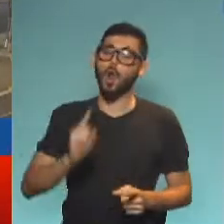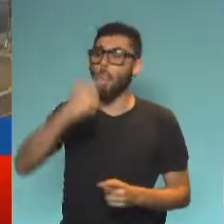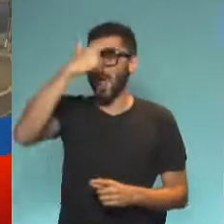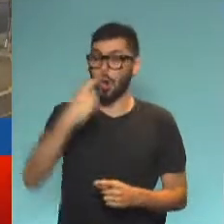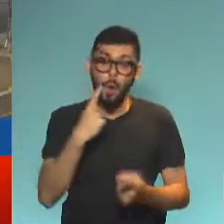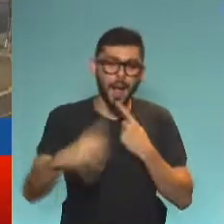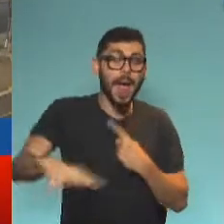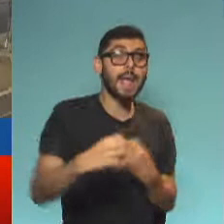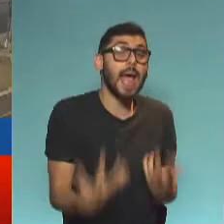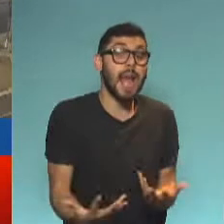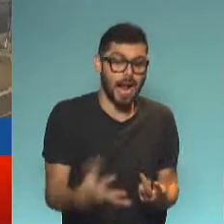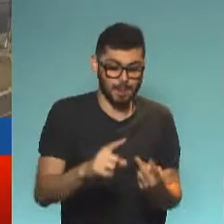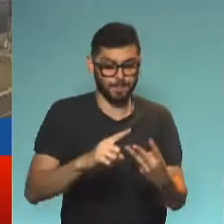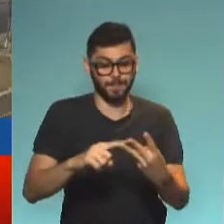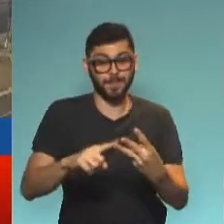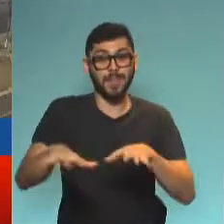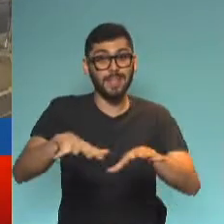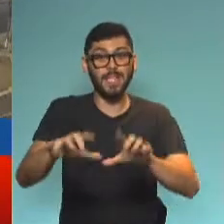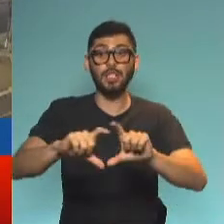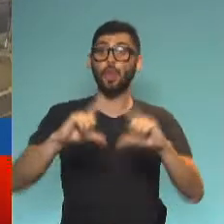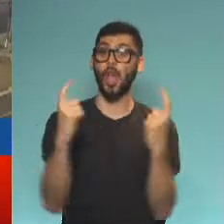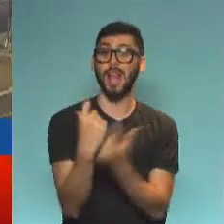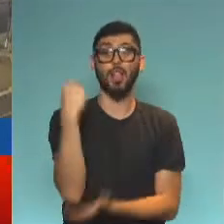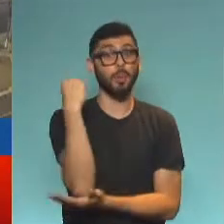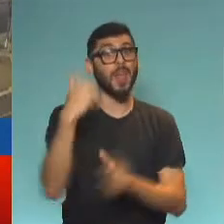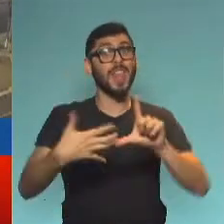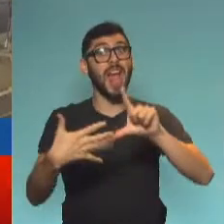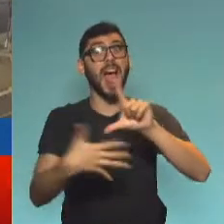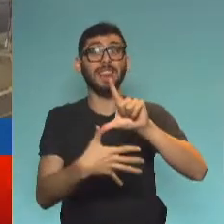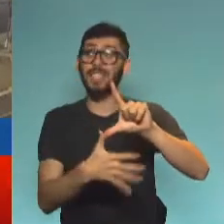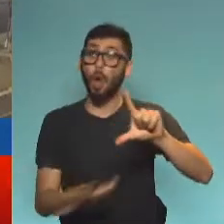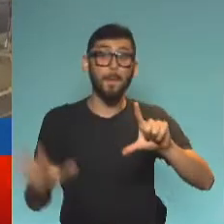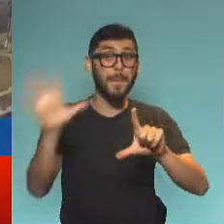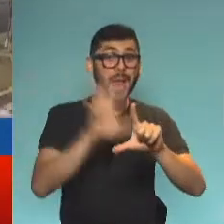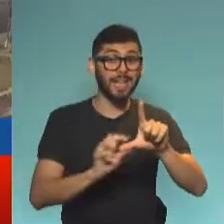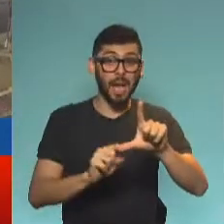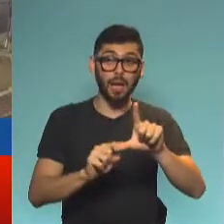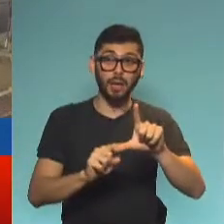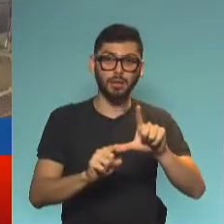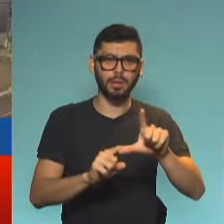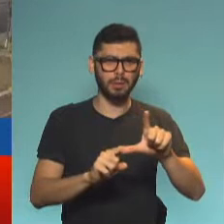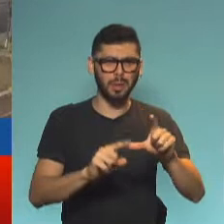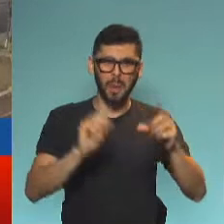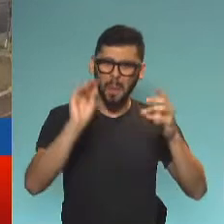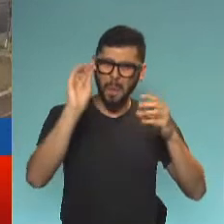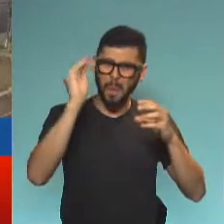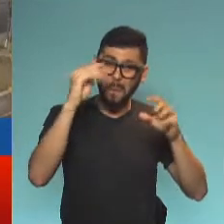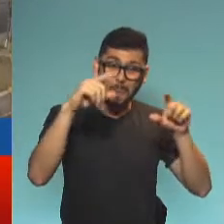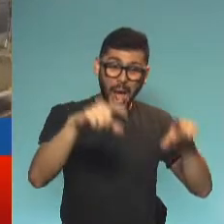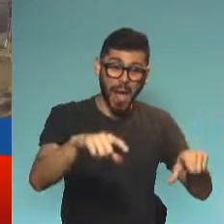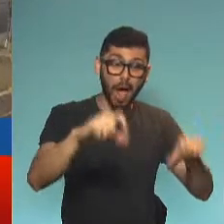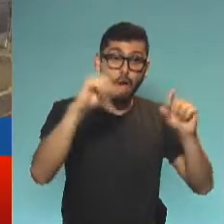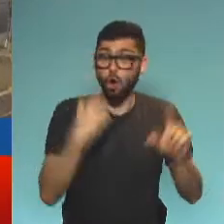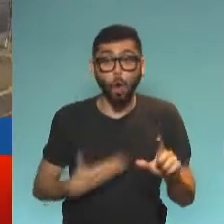la situación social, económica de toda Latinoamérica, sorprende que sea Brasil, inclusive para el propio